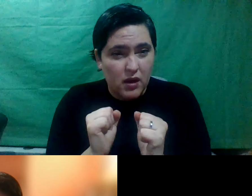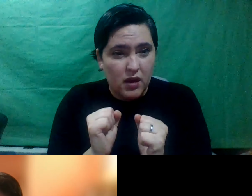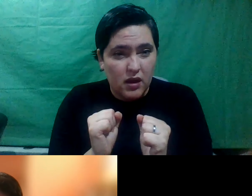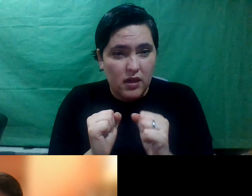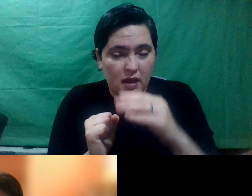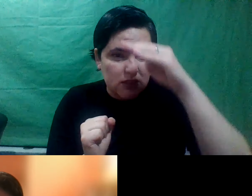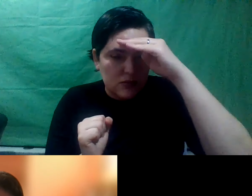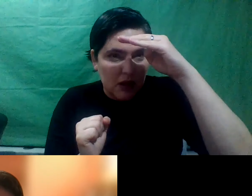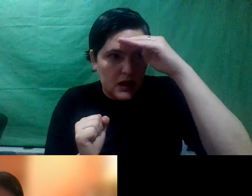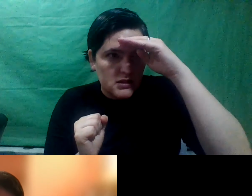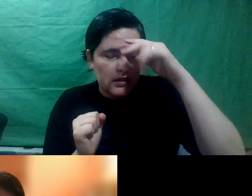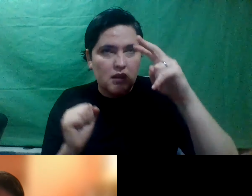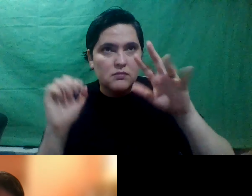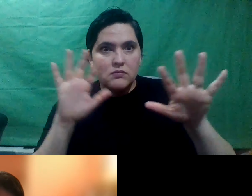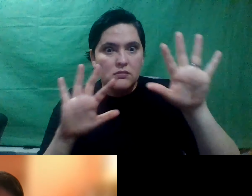del sujeto?